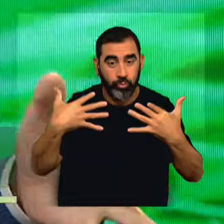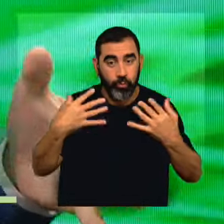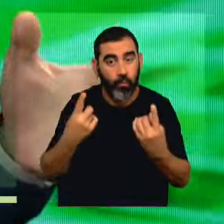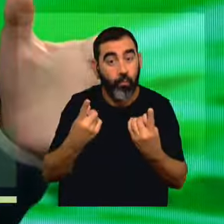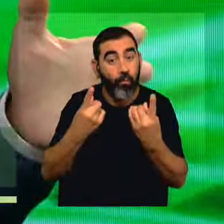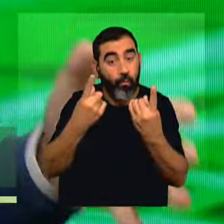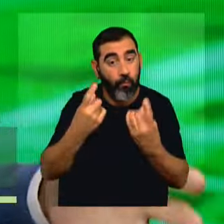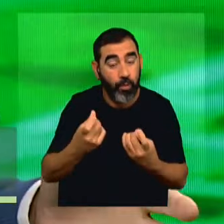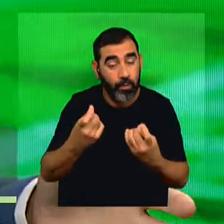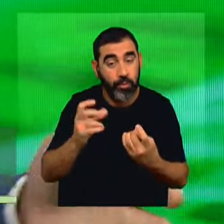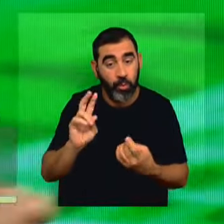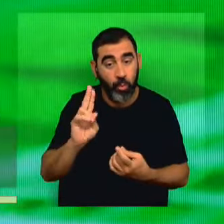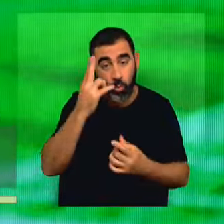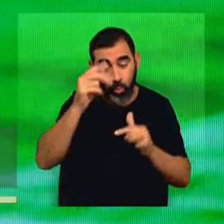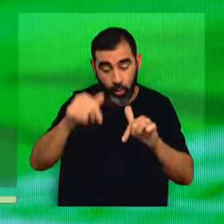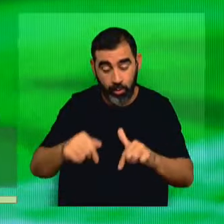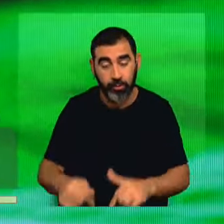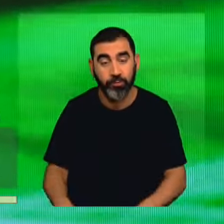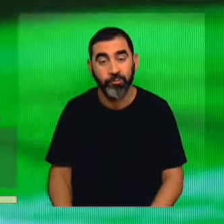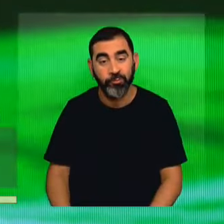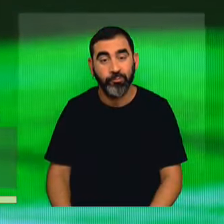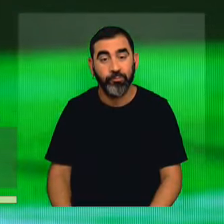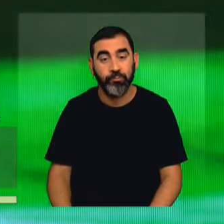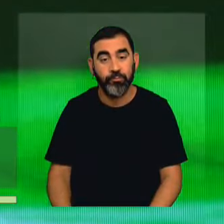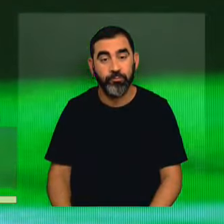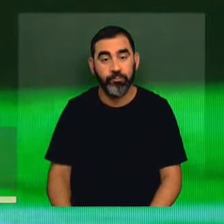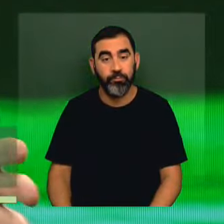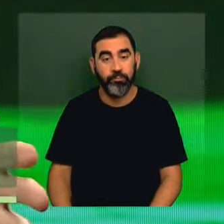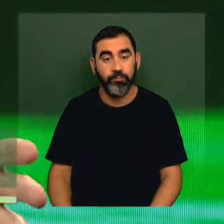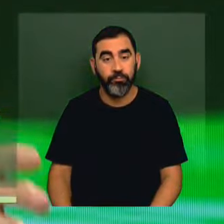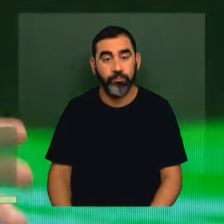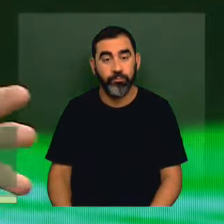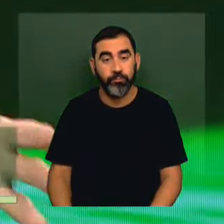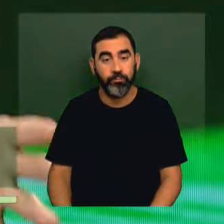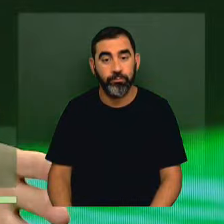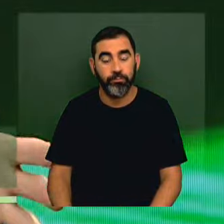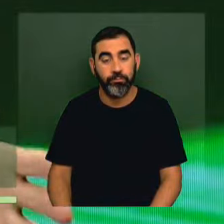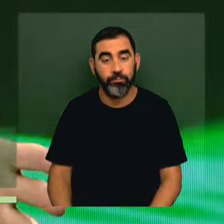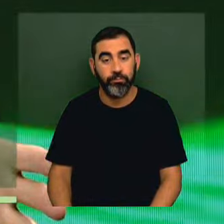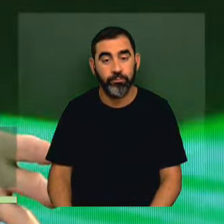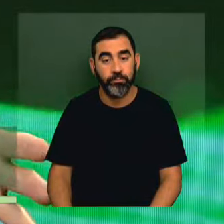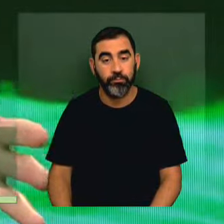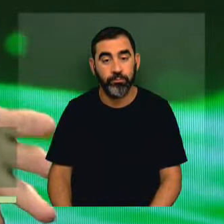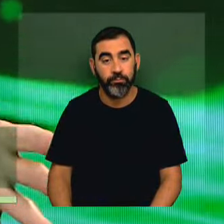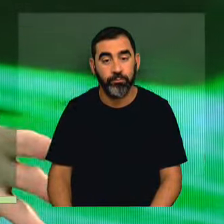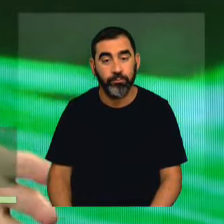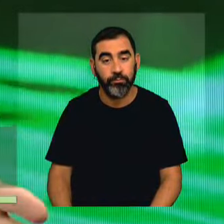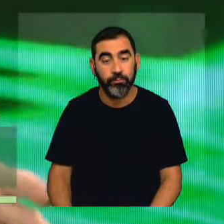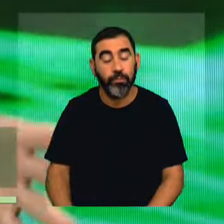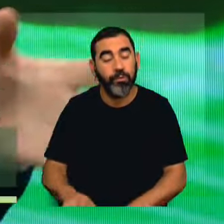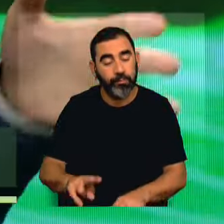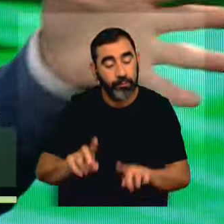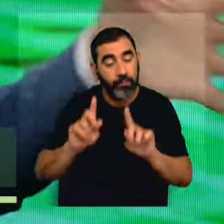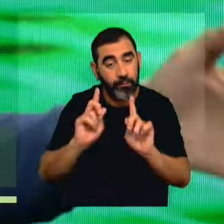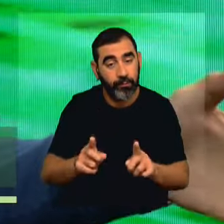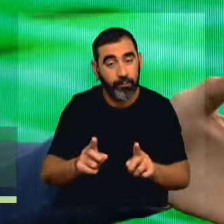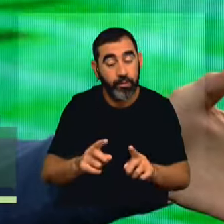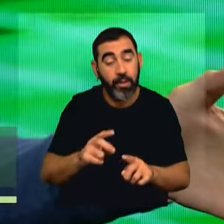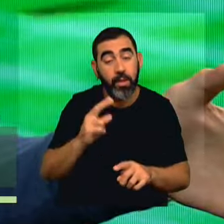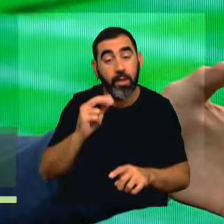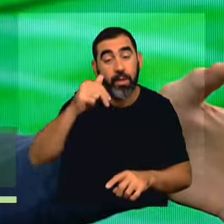fuerte en Uruguay este Y qué pasó qué fue la combinación ahí fue de vuelta La